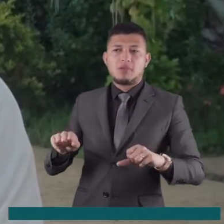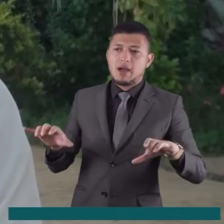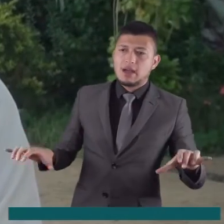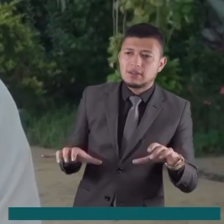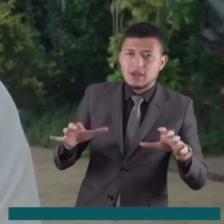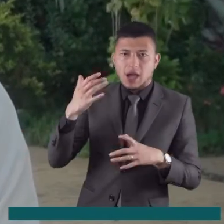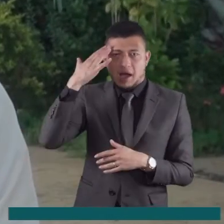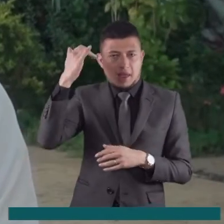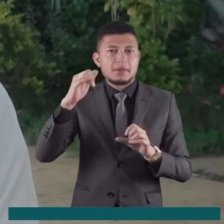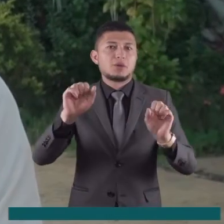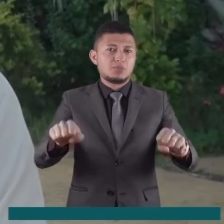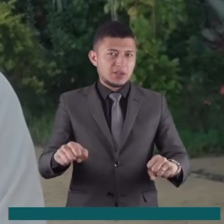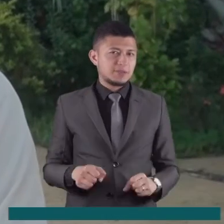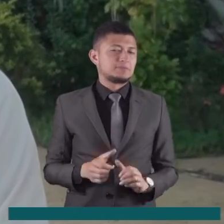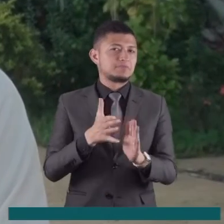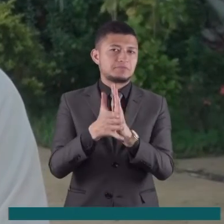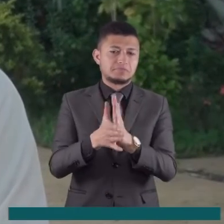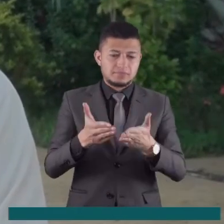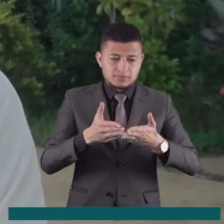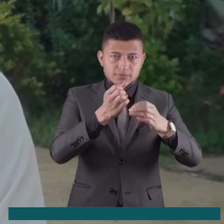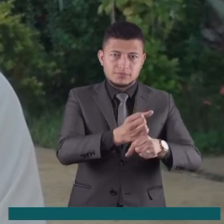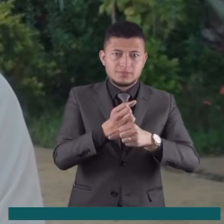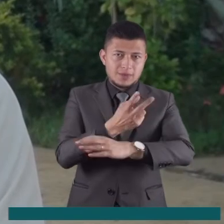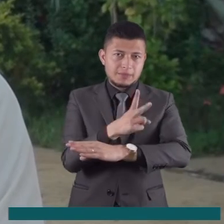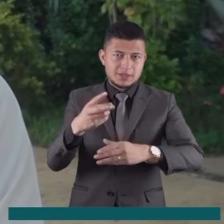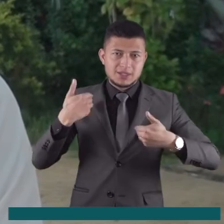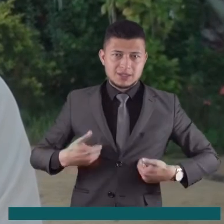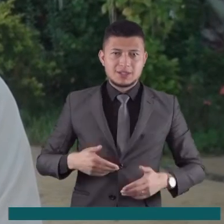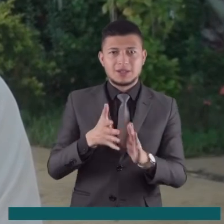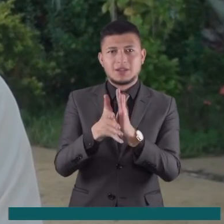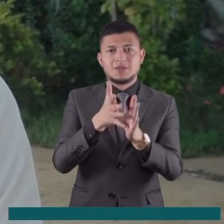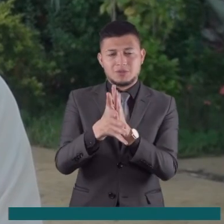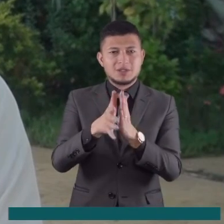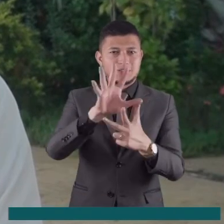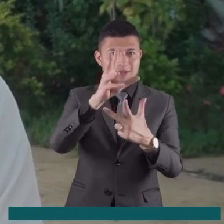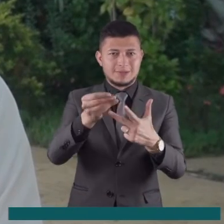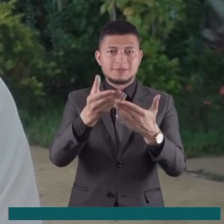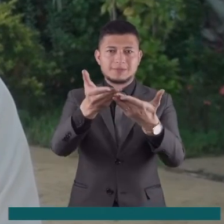realizaran actividades académicas. Desde Puerto Carreño, Vichada, informó Caterín Vargas para Enlace 13.